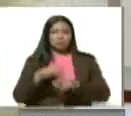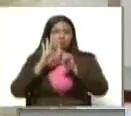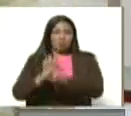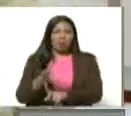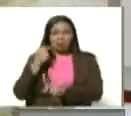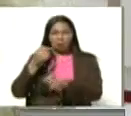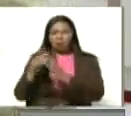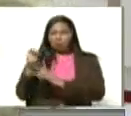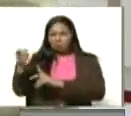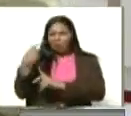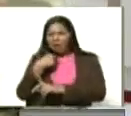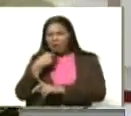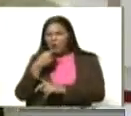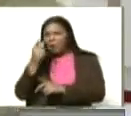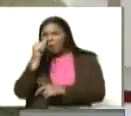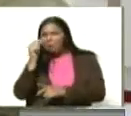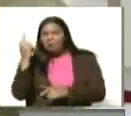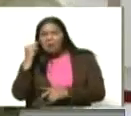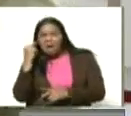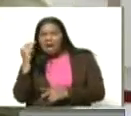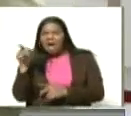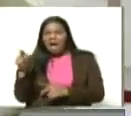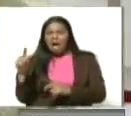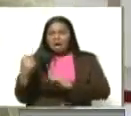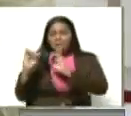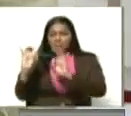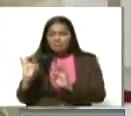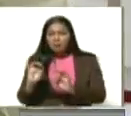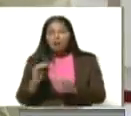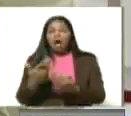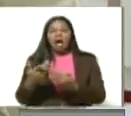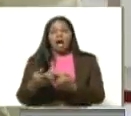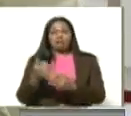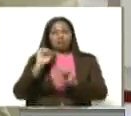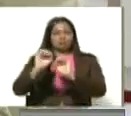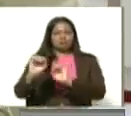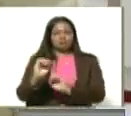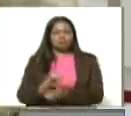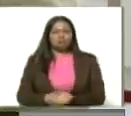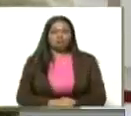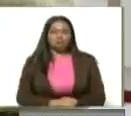orientación sexual, como dije anteriormente, identidad de género y expresión de género.